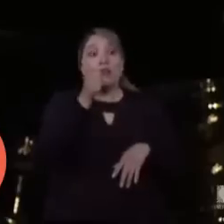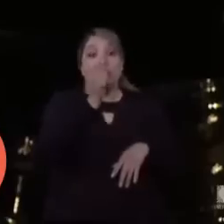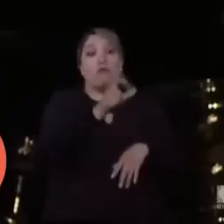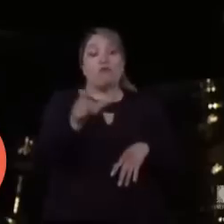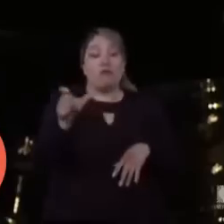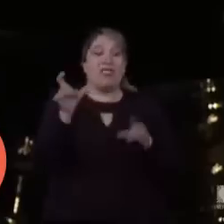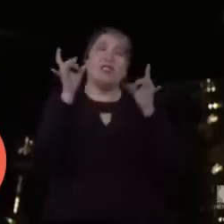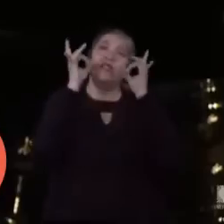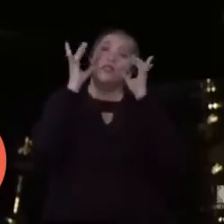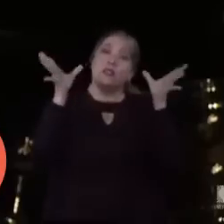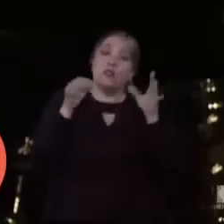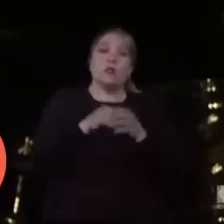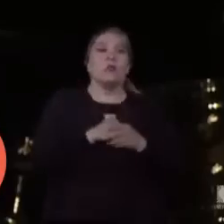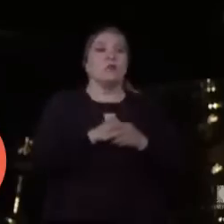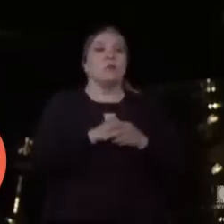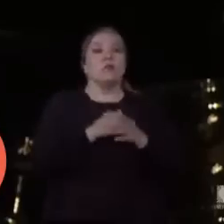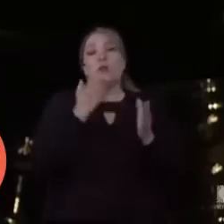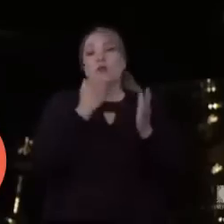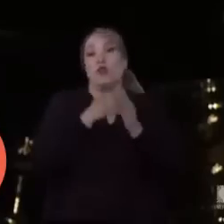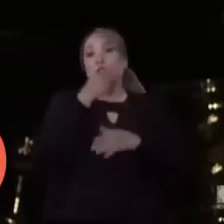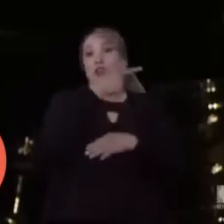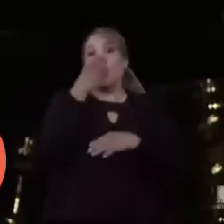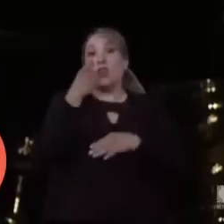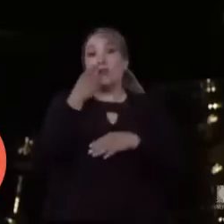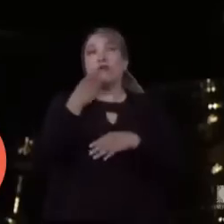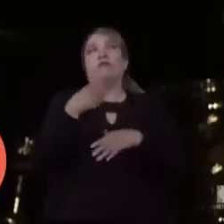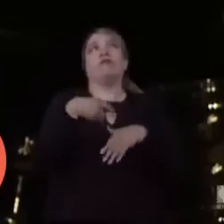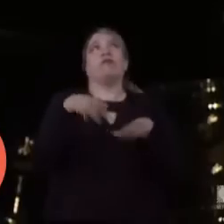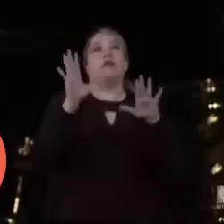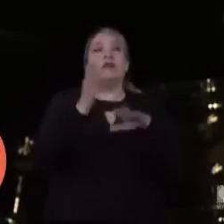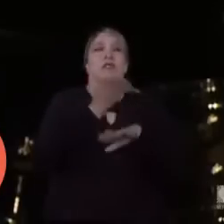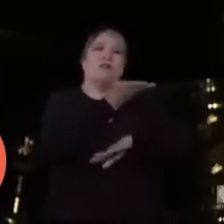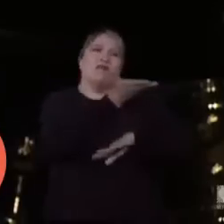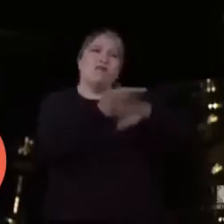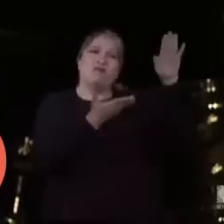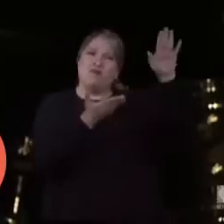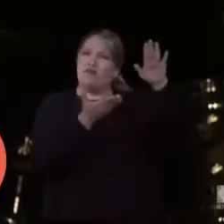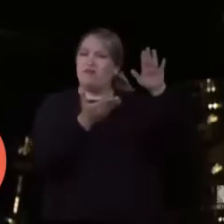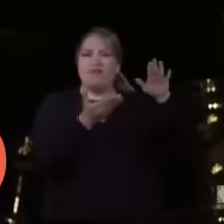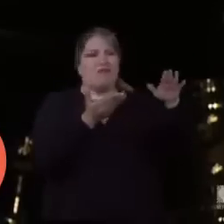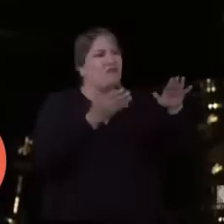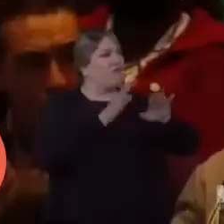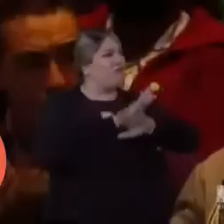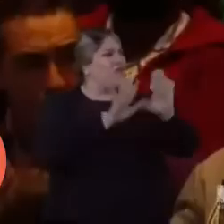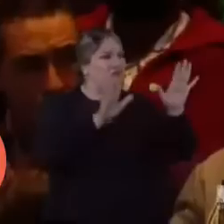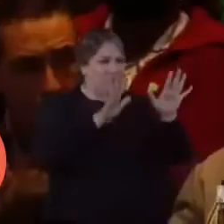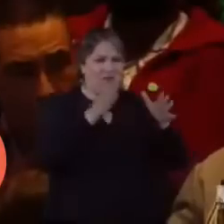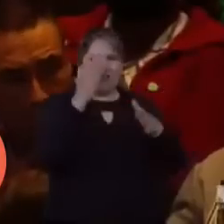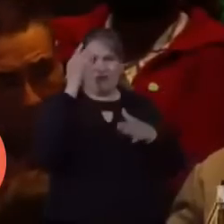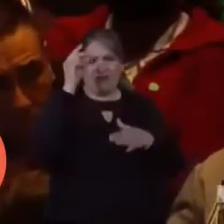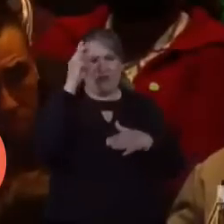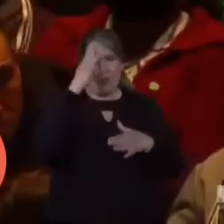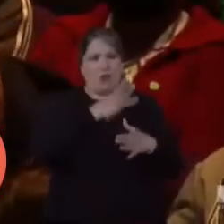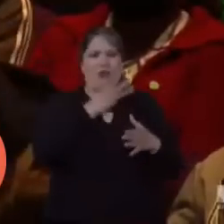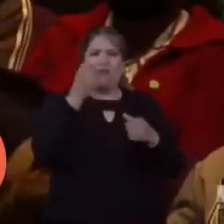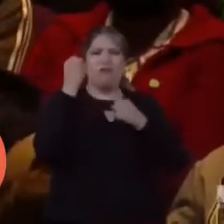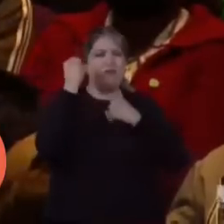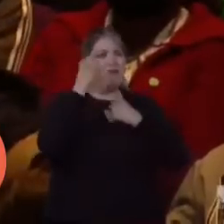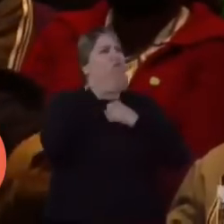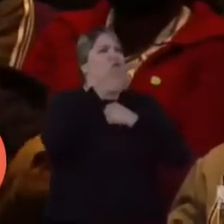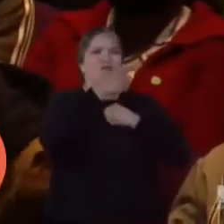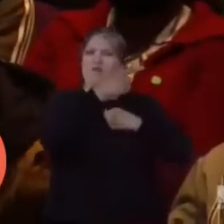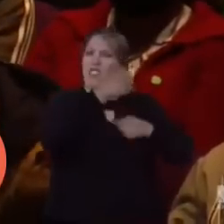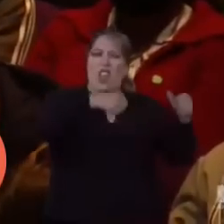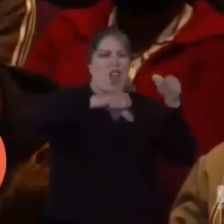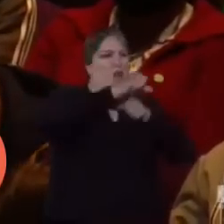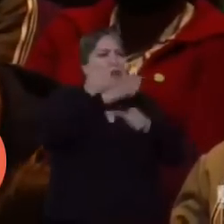gravísimo. Si hubieran sido 100, sería para exigir el cambio de un ejército. Fueron miles, y